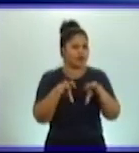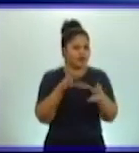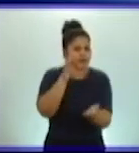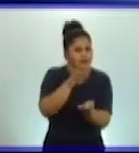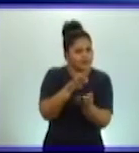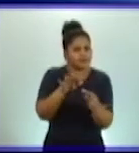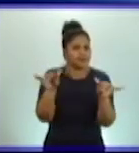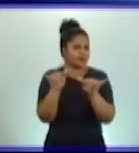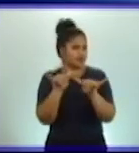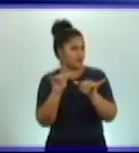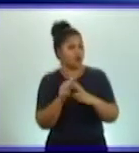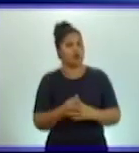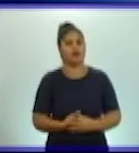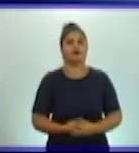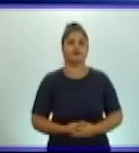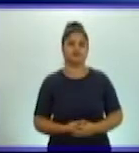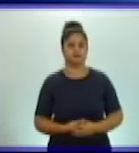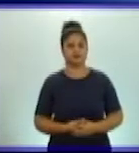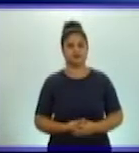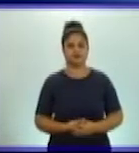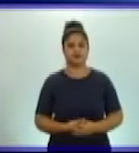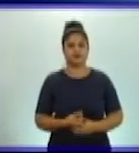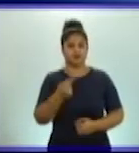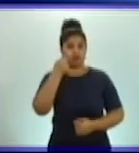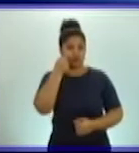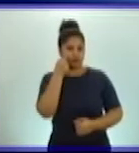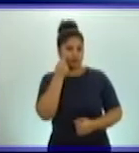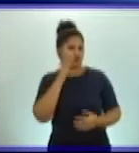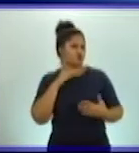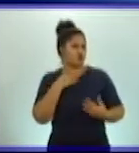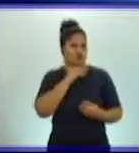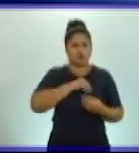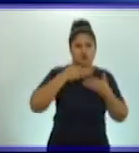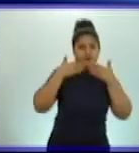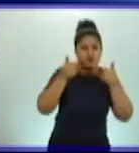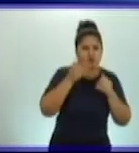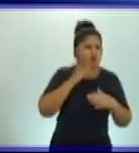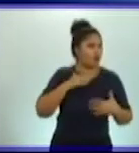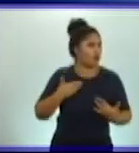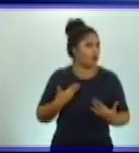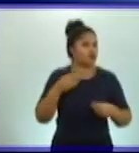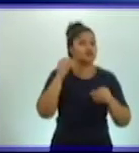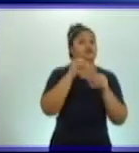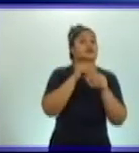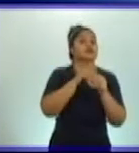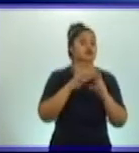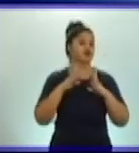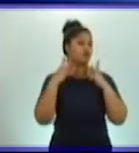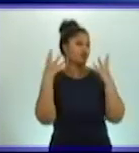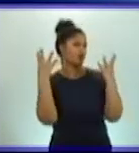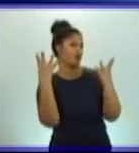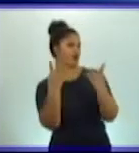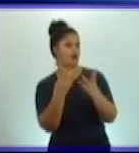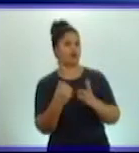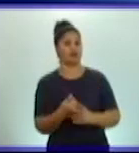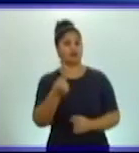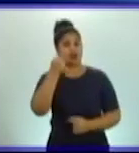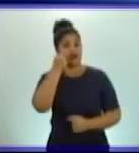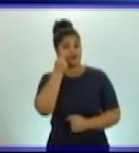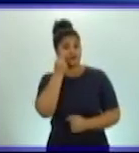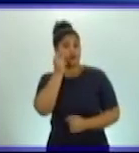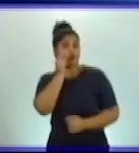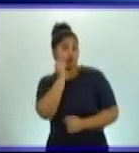India. ¿Qué ocurre? Fíjense que al anochecer ha pasado un tiempo y sin embargo él llega